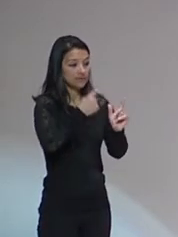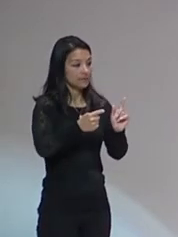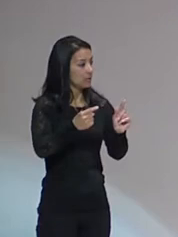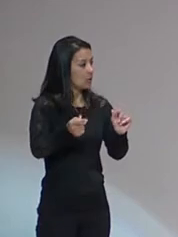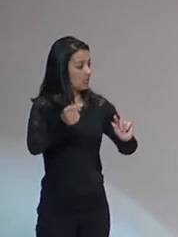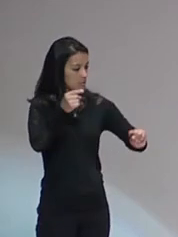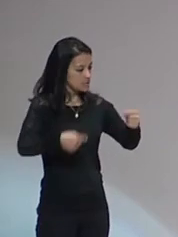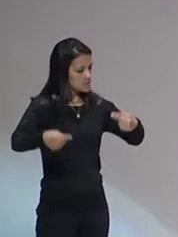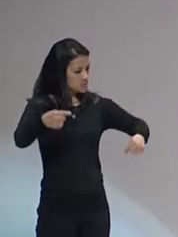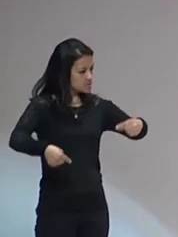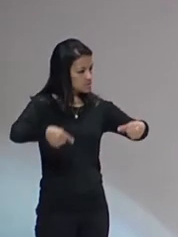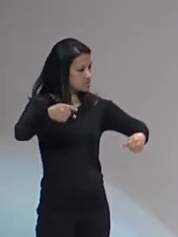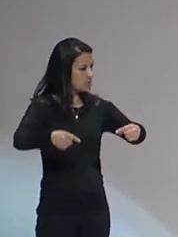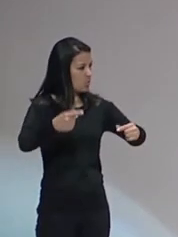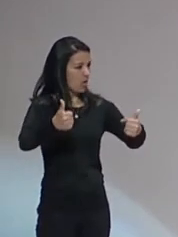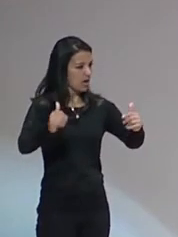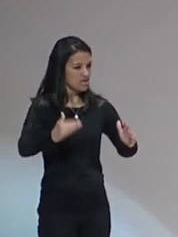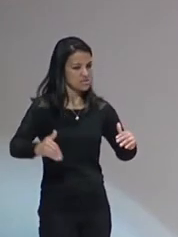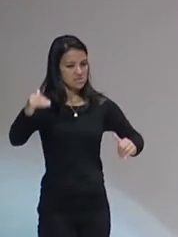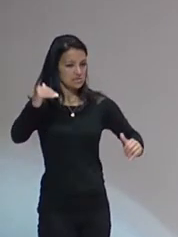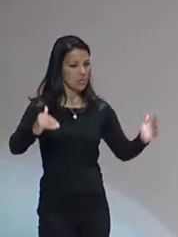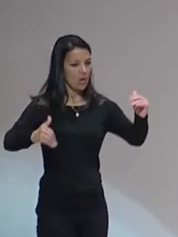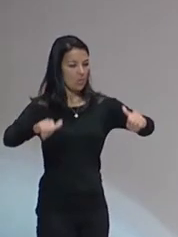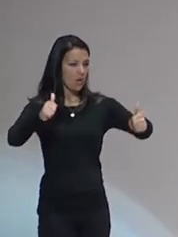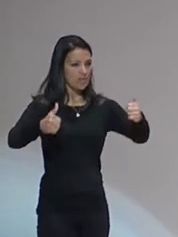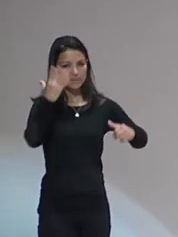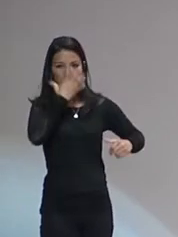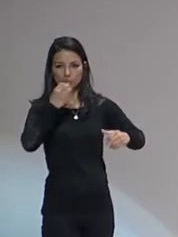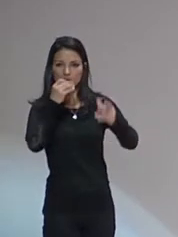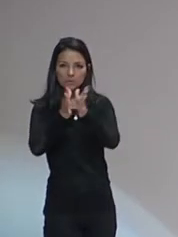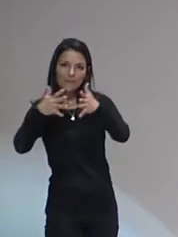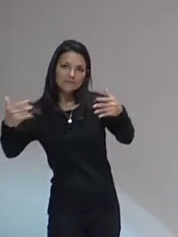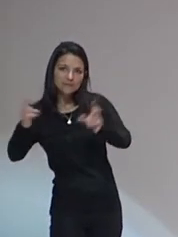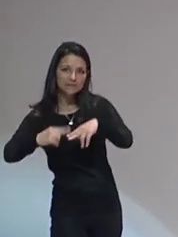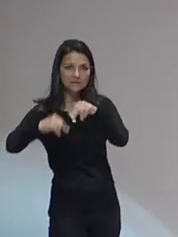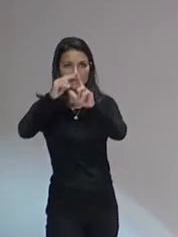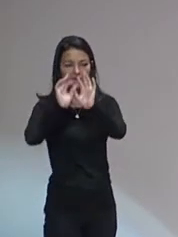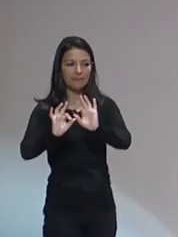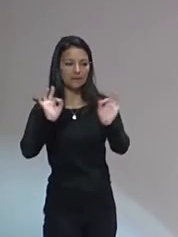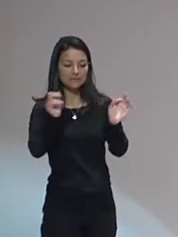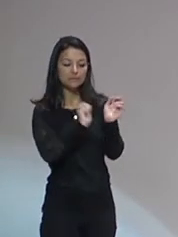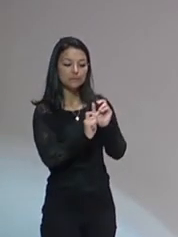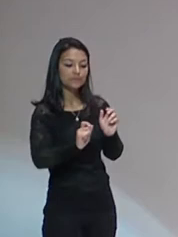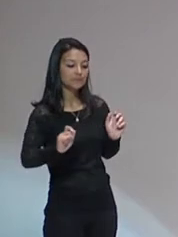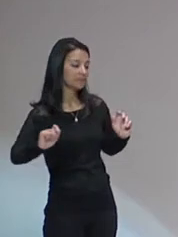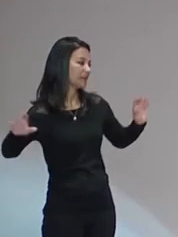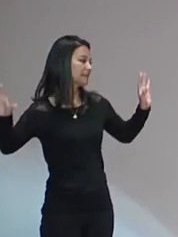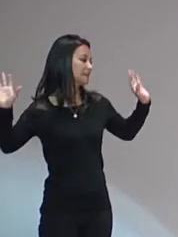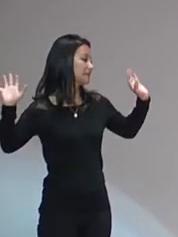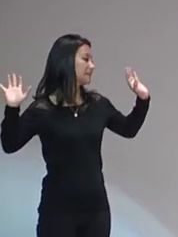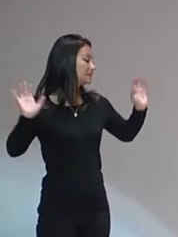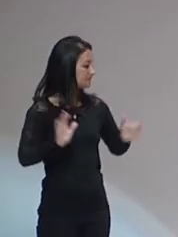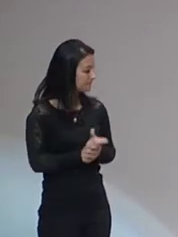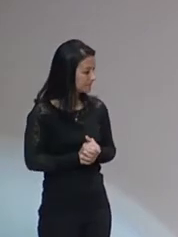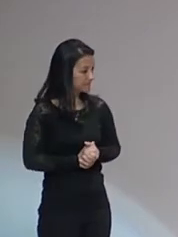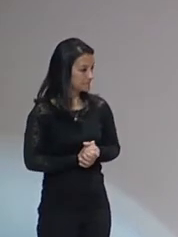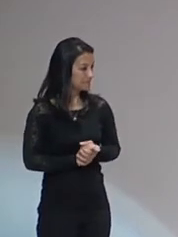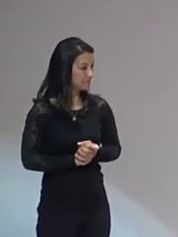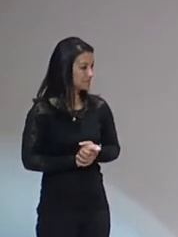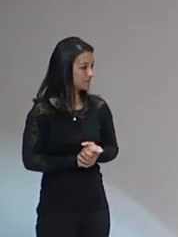entre ellas mismas, a ver cuál es más grande, más bonito, más puntos suspensivos, puntos suspensivos, puntos